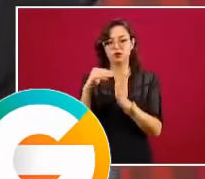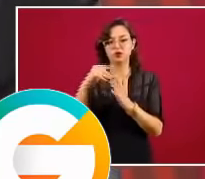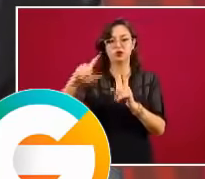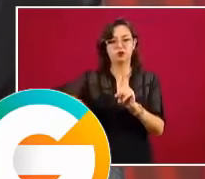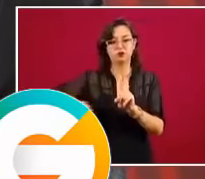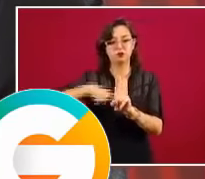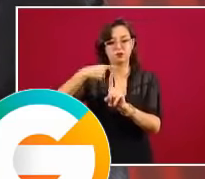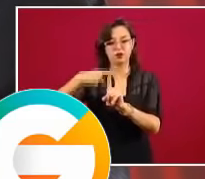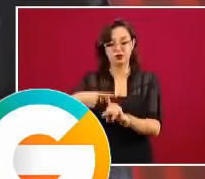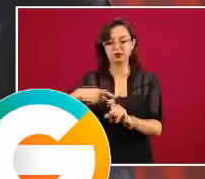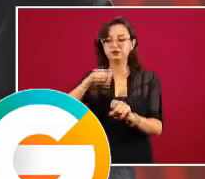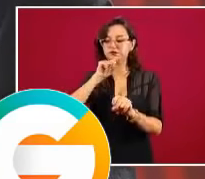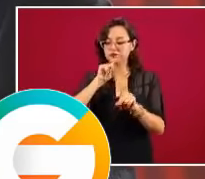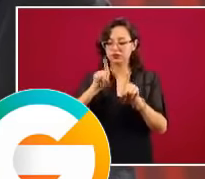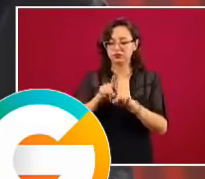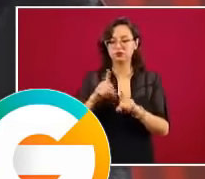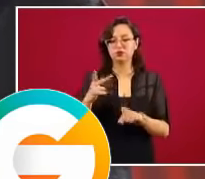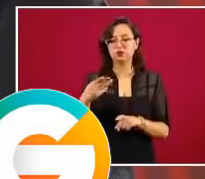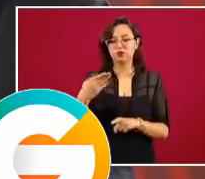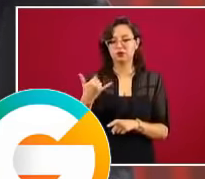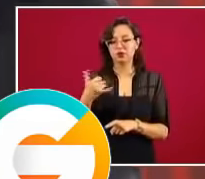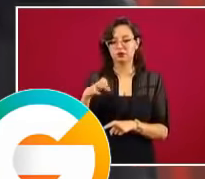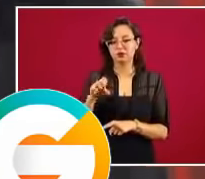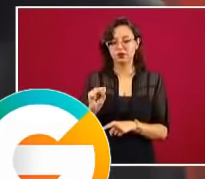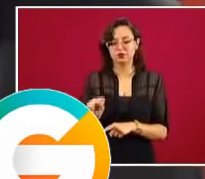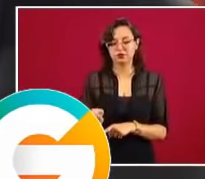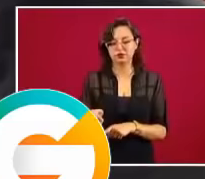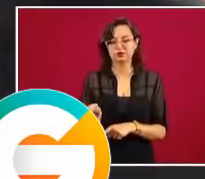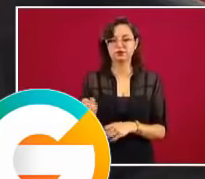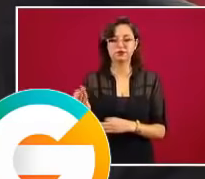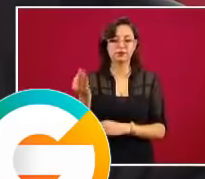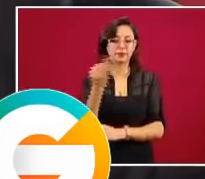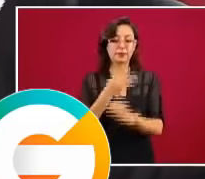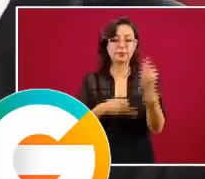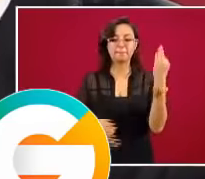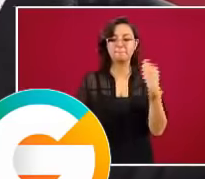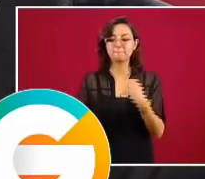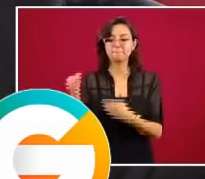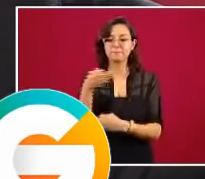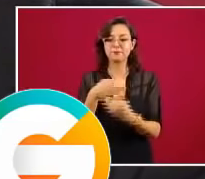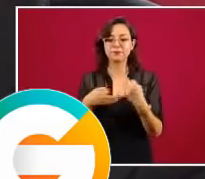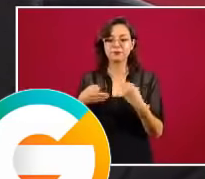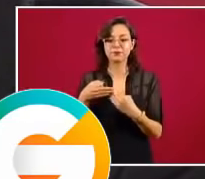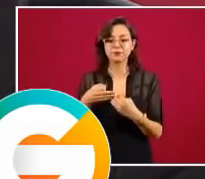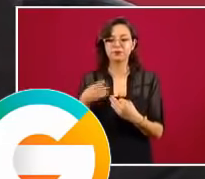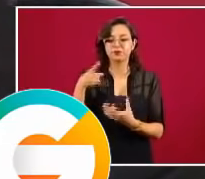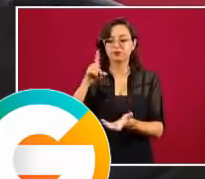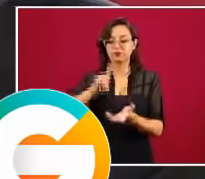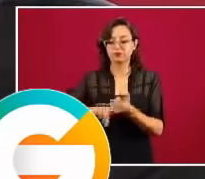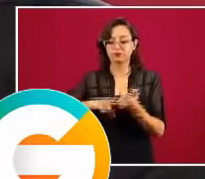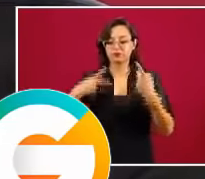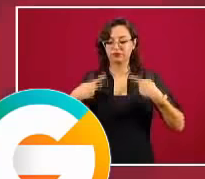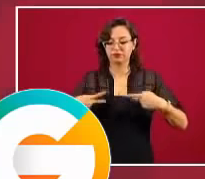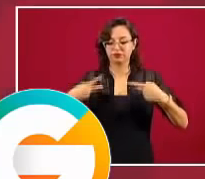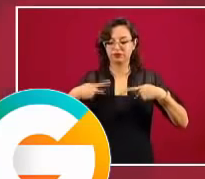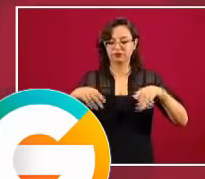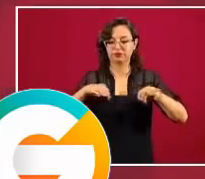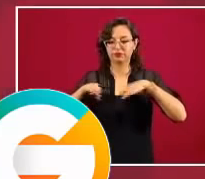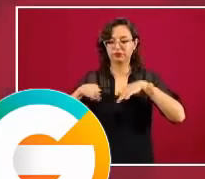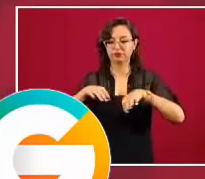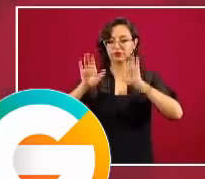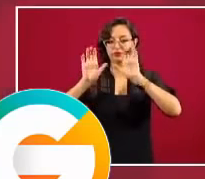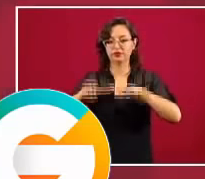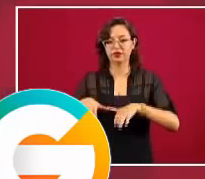de pequeños empresarios, en este caso todos los que tienen trabajadores en el Seguro